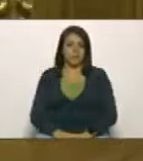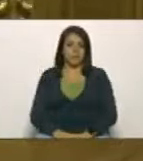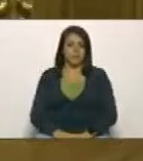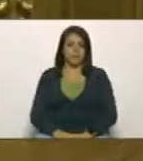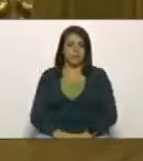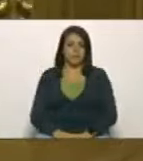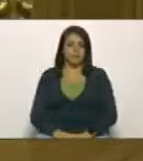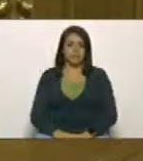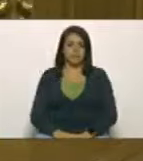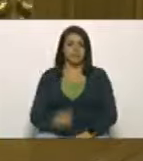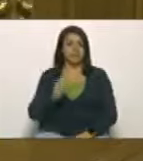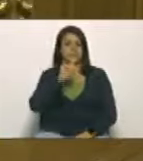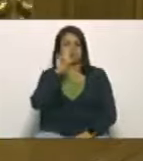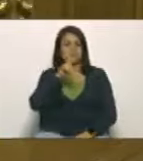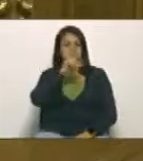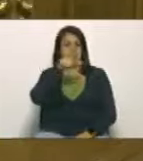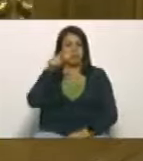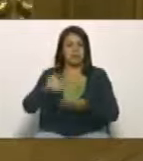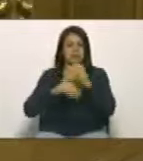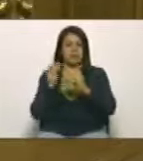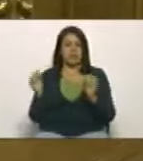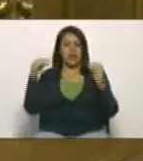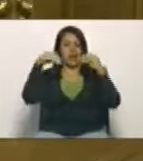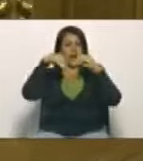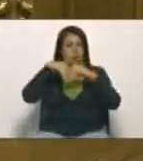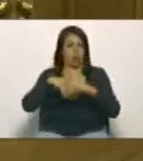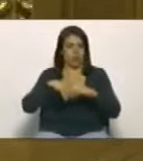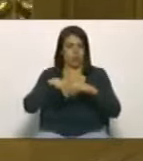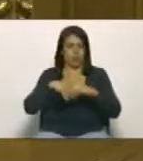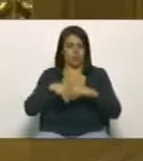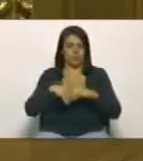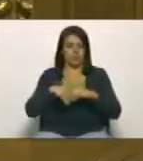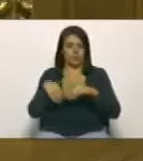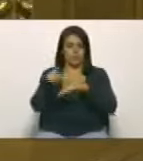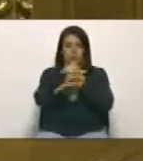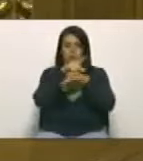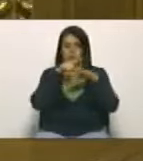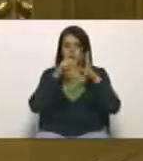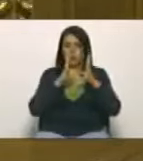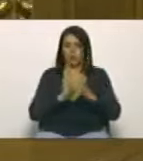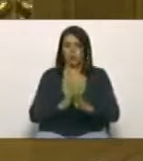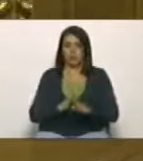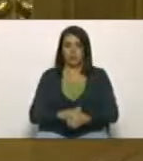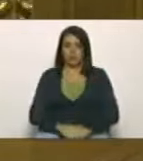preguntarse en gente que hace acuerdos con gobiernos